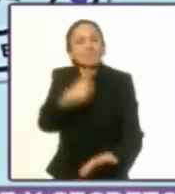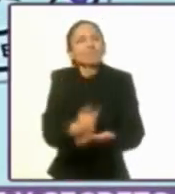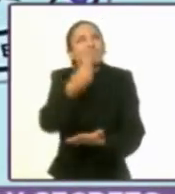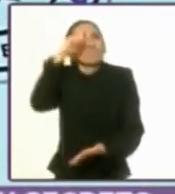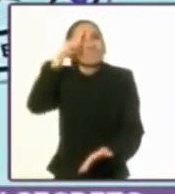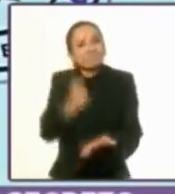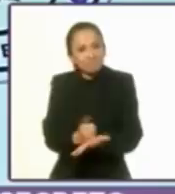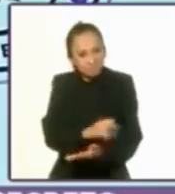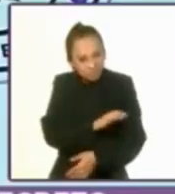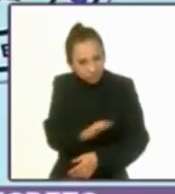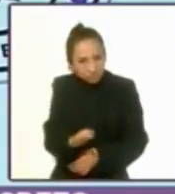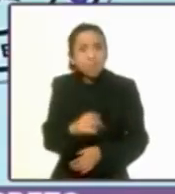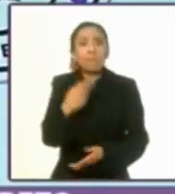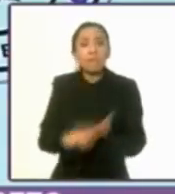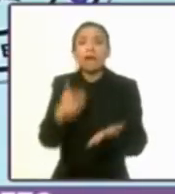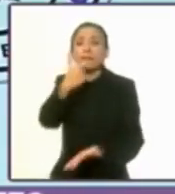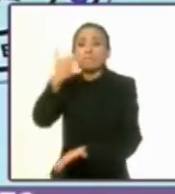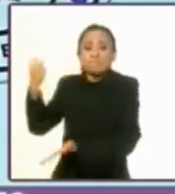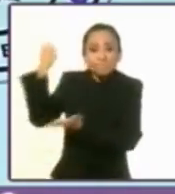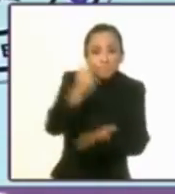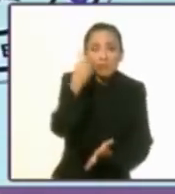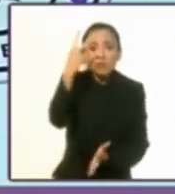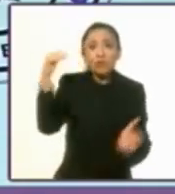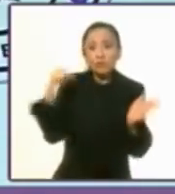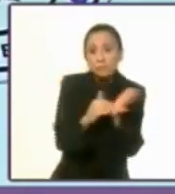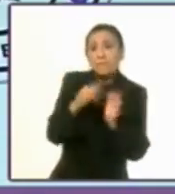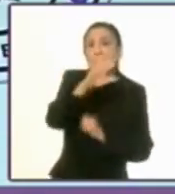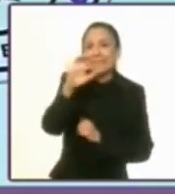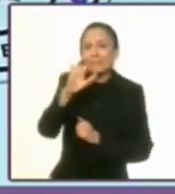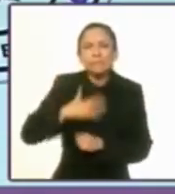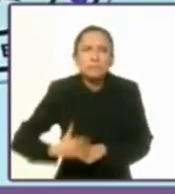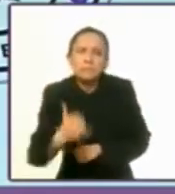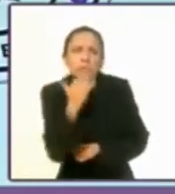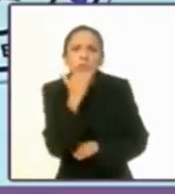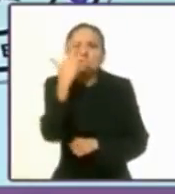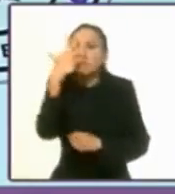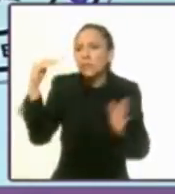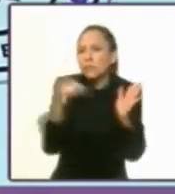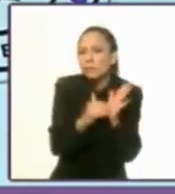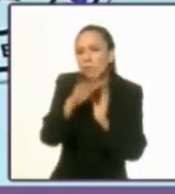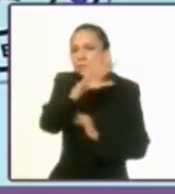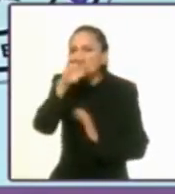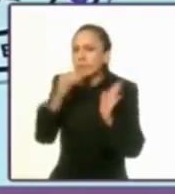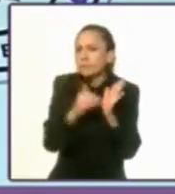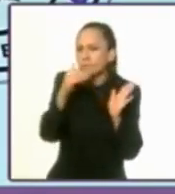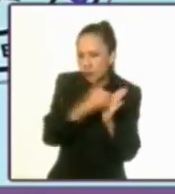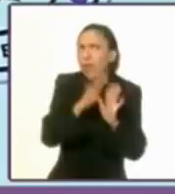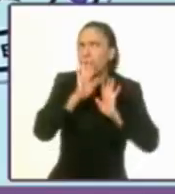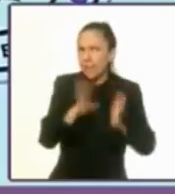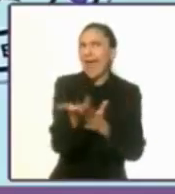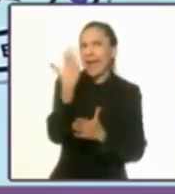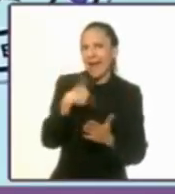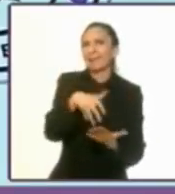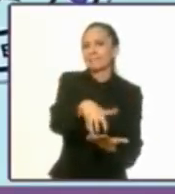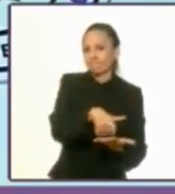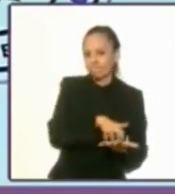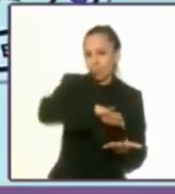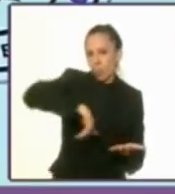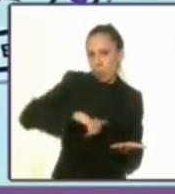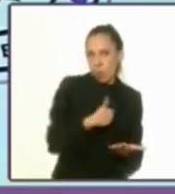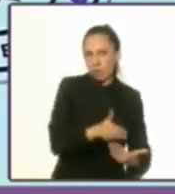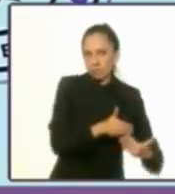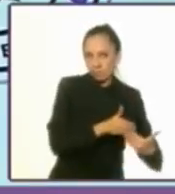tenemos que invertir 2 mil 500 millones 5 mil 500 millones de los que nos hemos ahorrado para hacerla